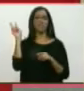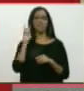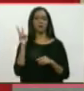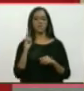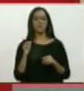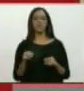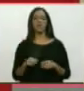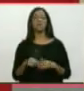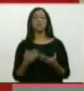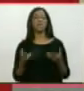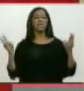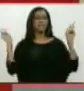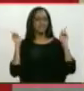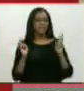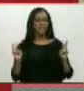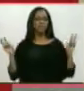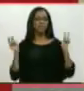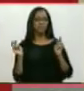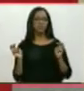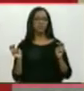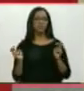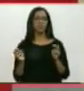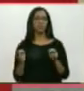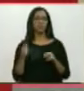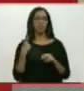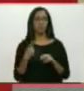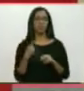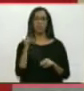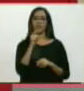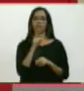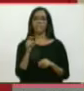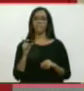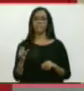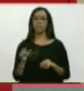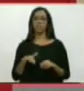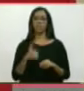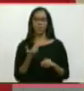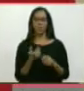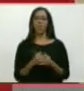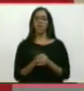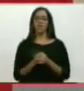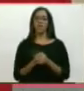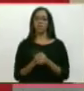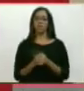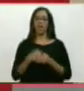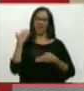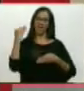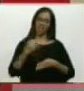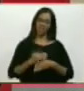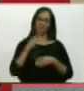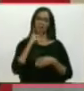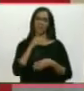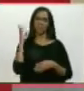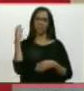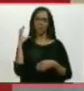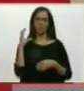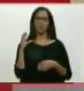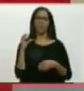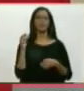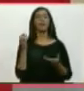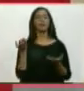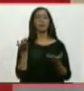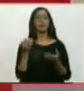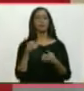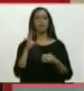Y casualmente, una de las personas que puede poner en jaque la política colombiana electoral próxima en Colombia